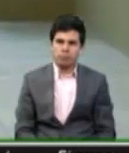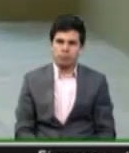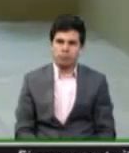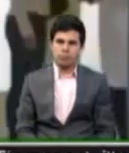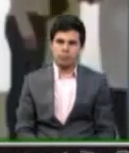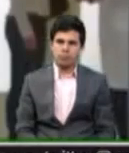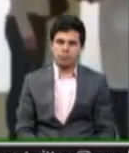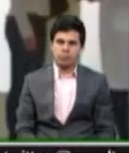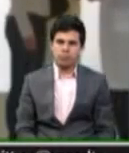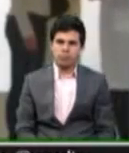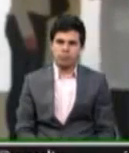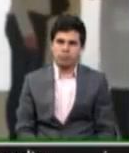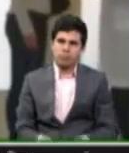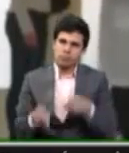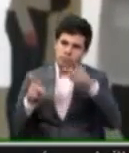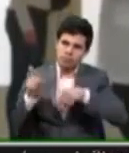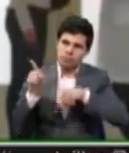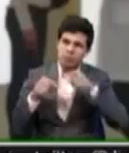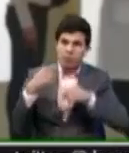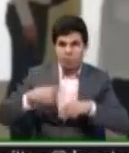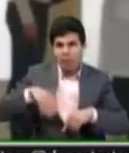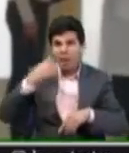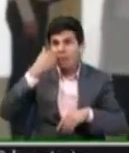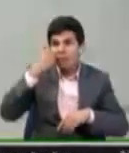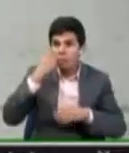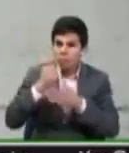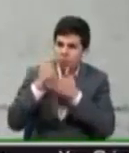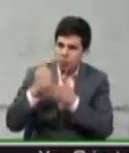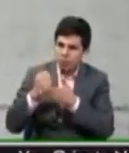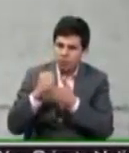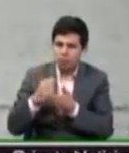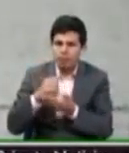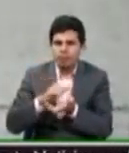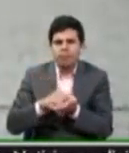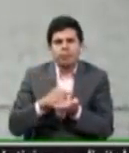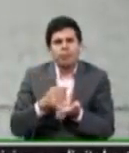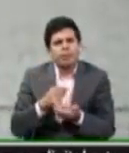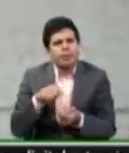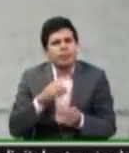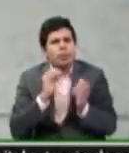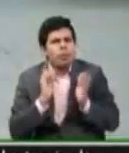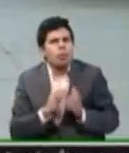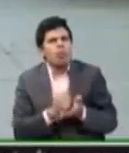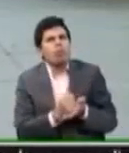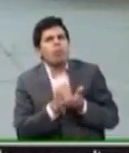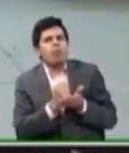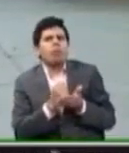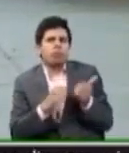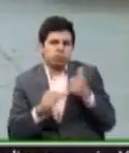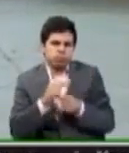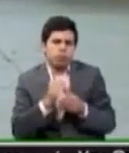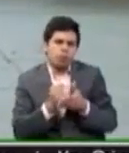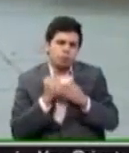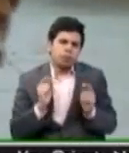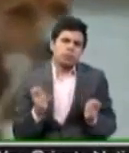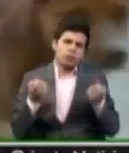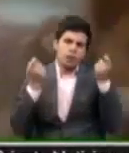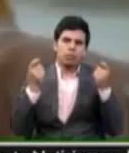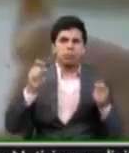Podrás ayudar a gente que está realmente enferma y que espera desesperadamente un órgano de un donante que lo haga resucitar.